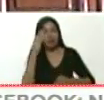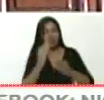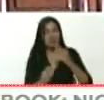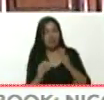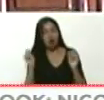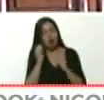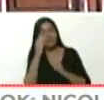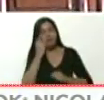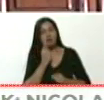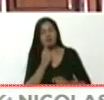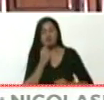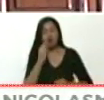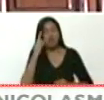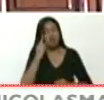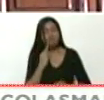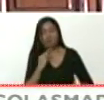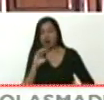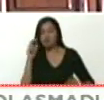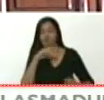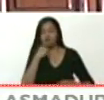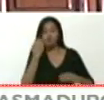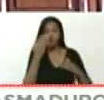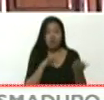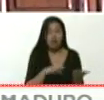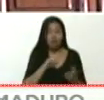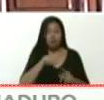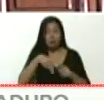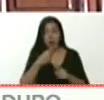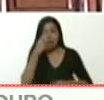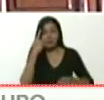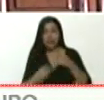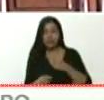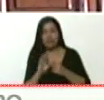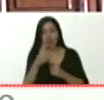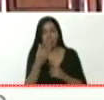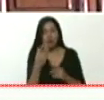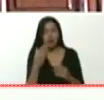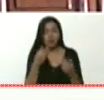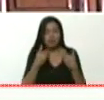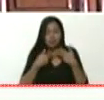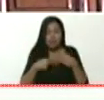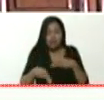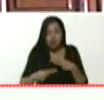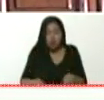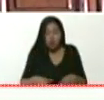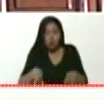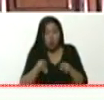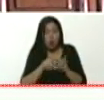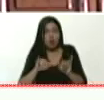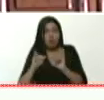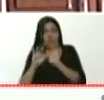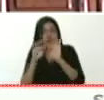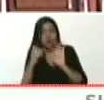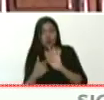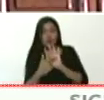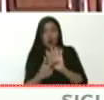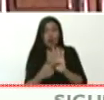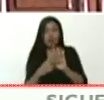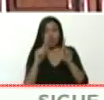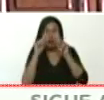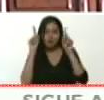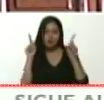congelado, muerto, congelado, y la otra mitad que pasó casi desnudo, la otra mitad, como lo representa este